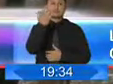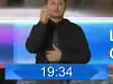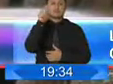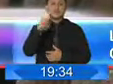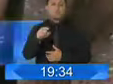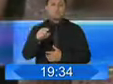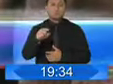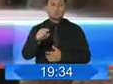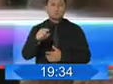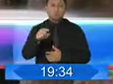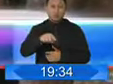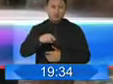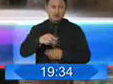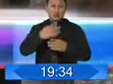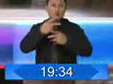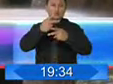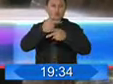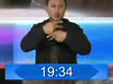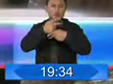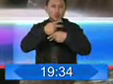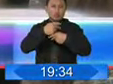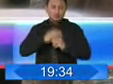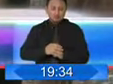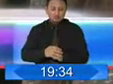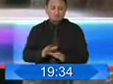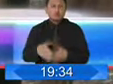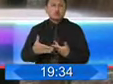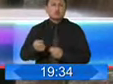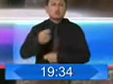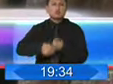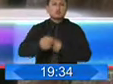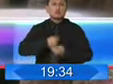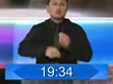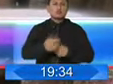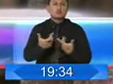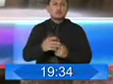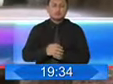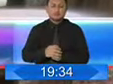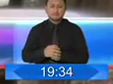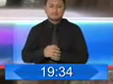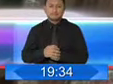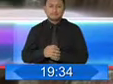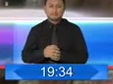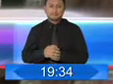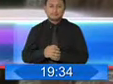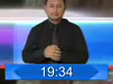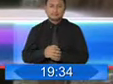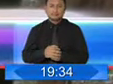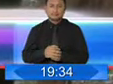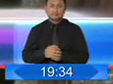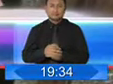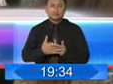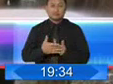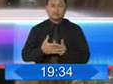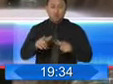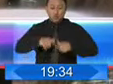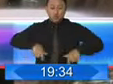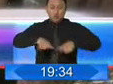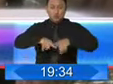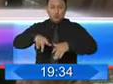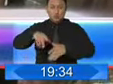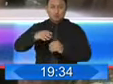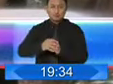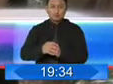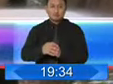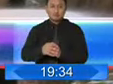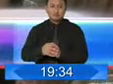unidades. Nuestra distribución principalmente está en nuestros puntos, ubicado